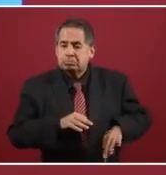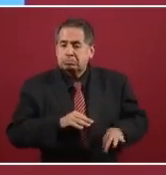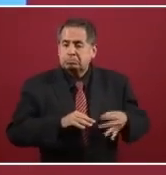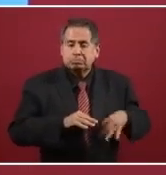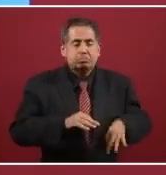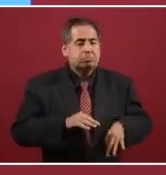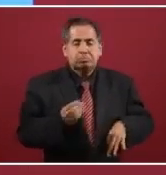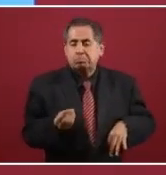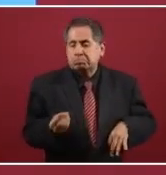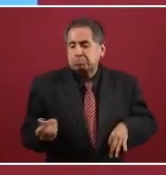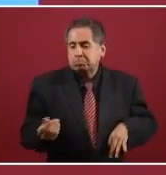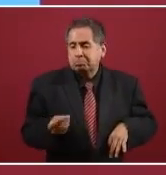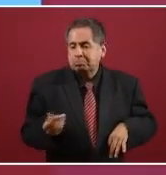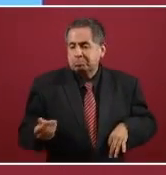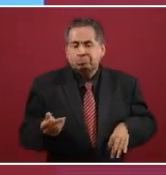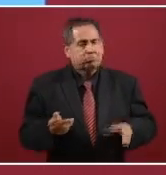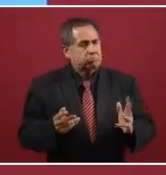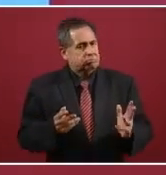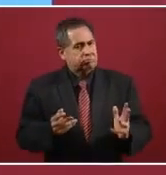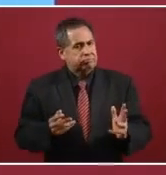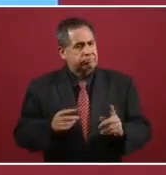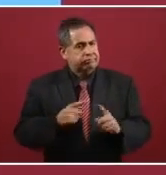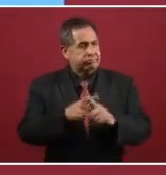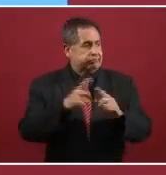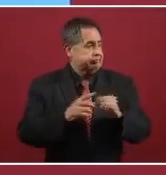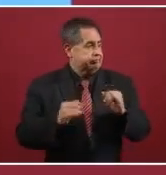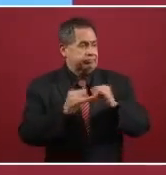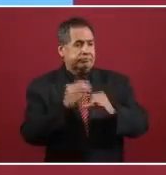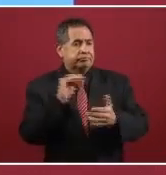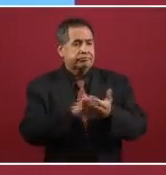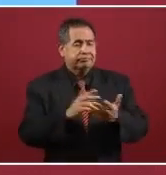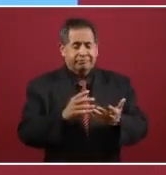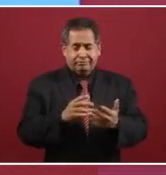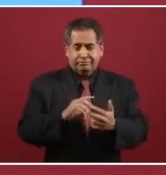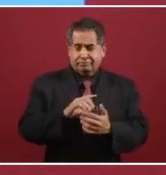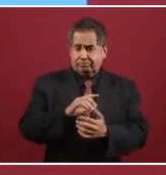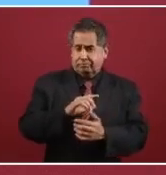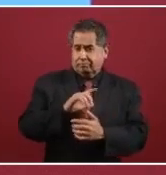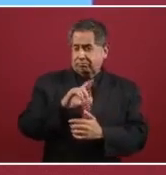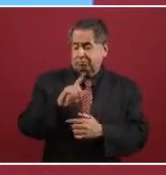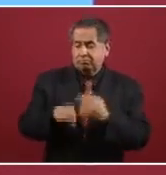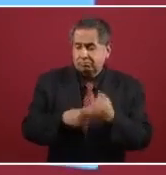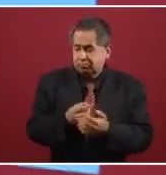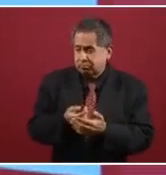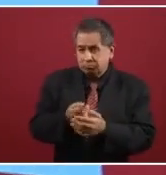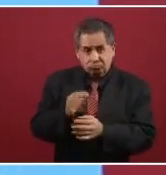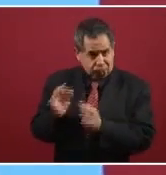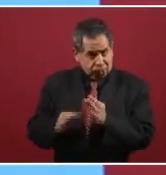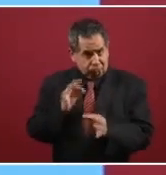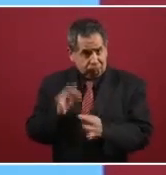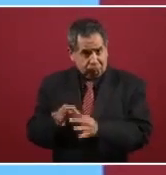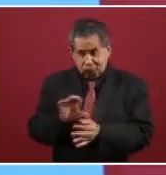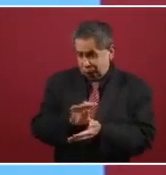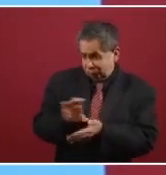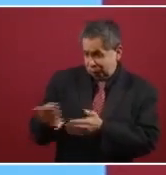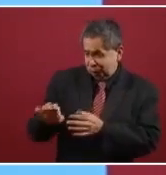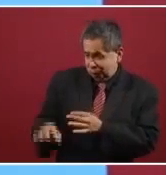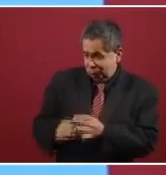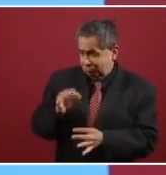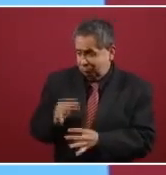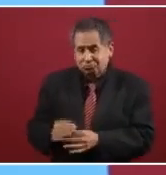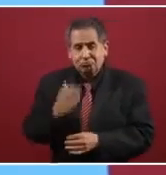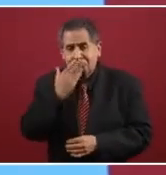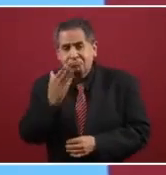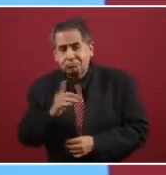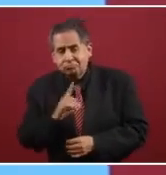instancias gubernamentales, y al final no se entrega el